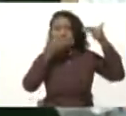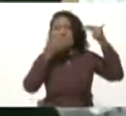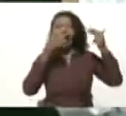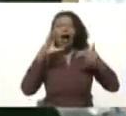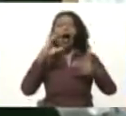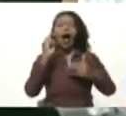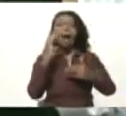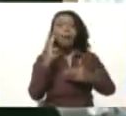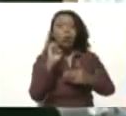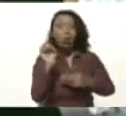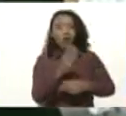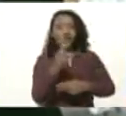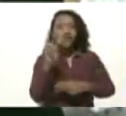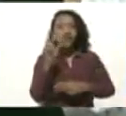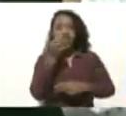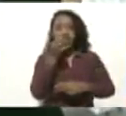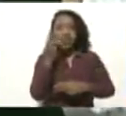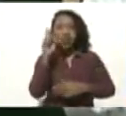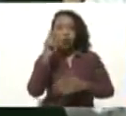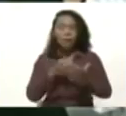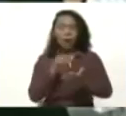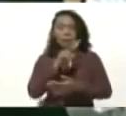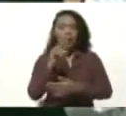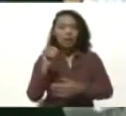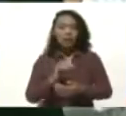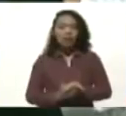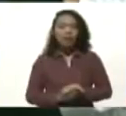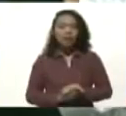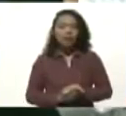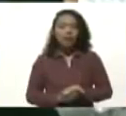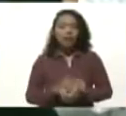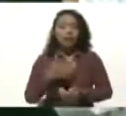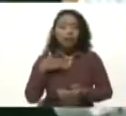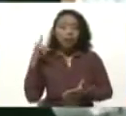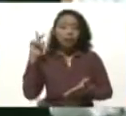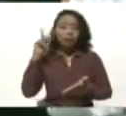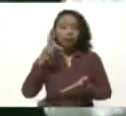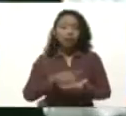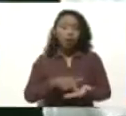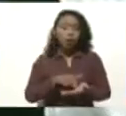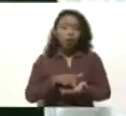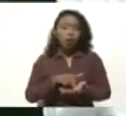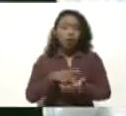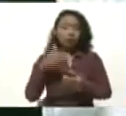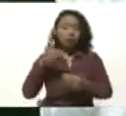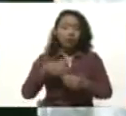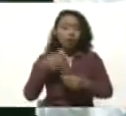el 12 de junio del 2020, cuando mi vuelo paró a repostar gasolina en una